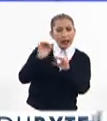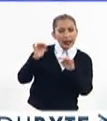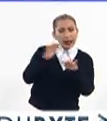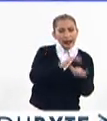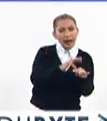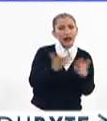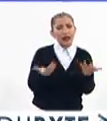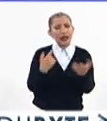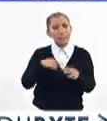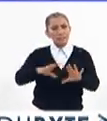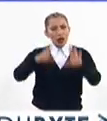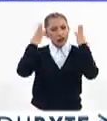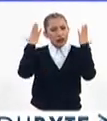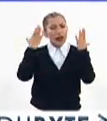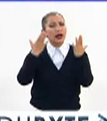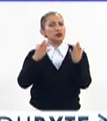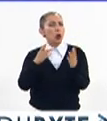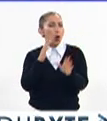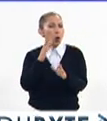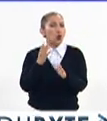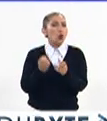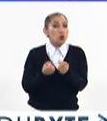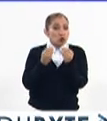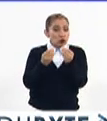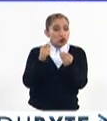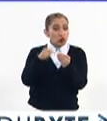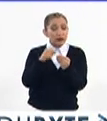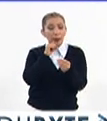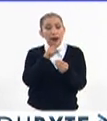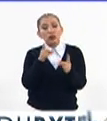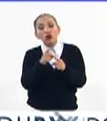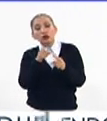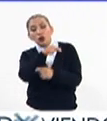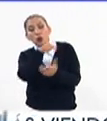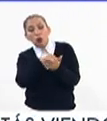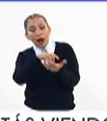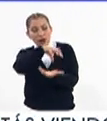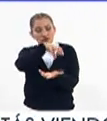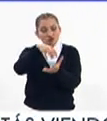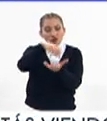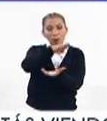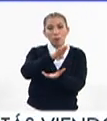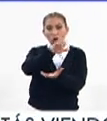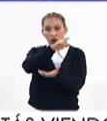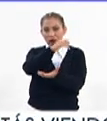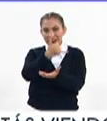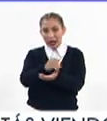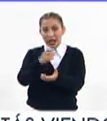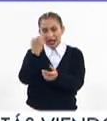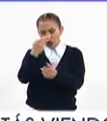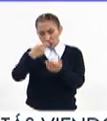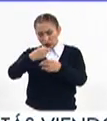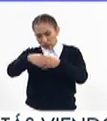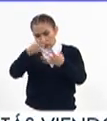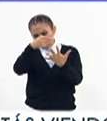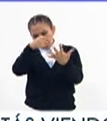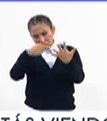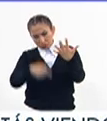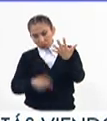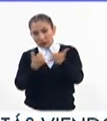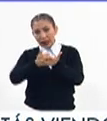la magnitud y la velocidad, así como dónde está posicionada la boya. Todos estos parámetros nos